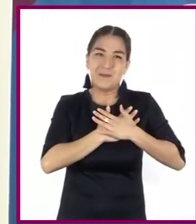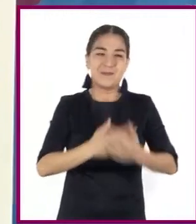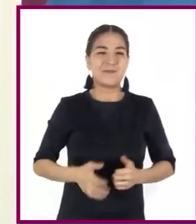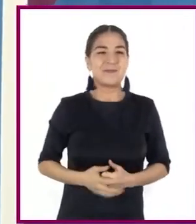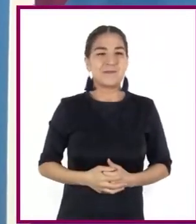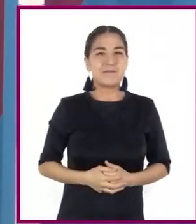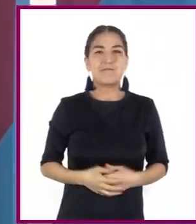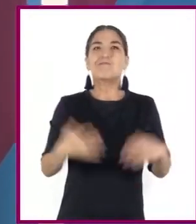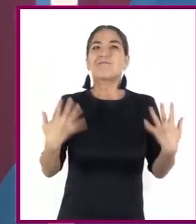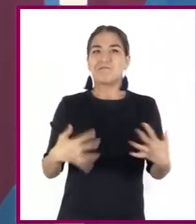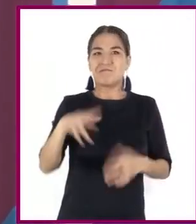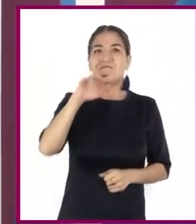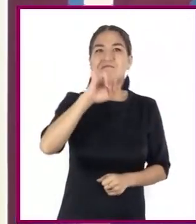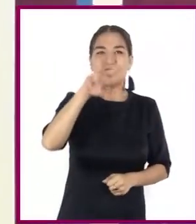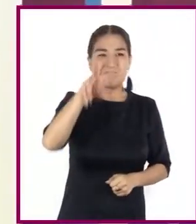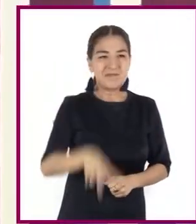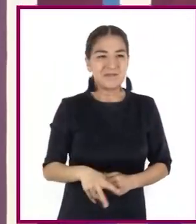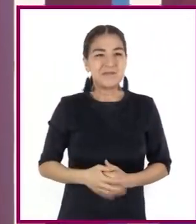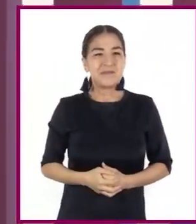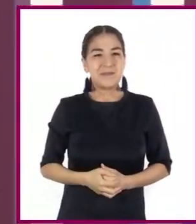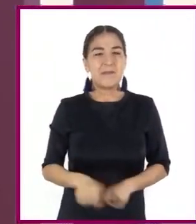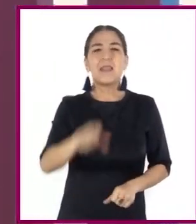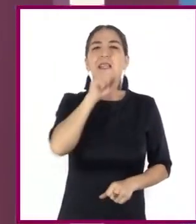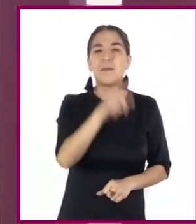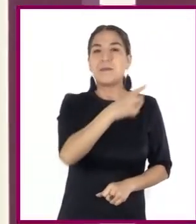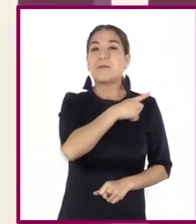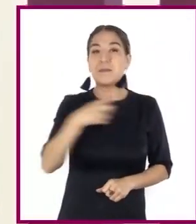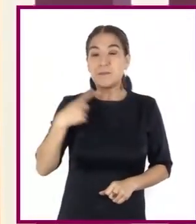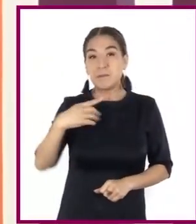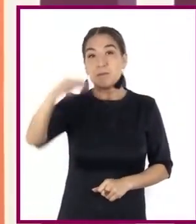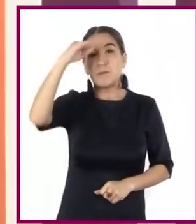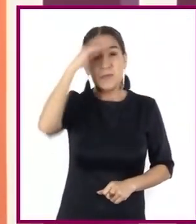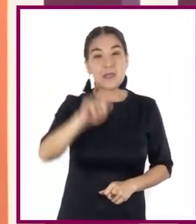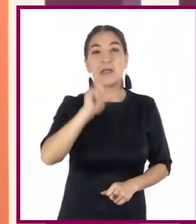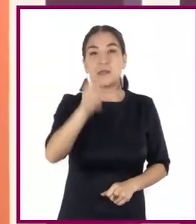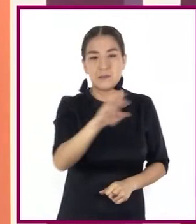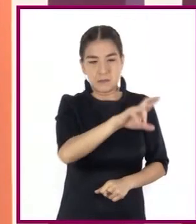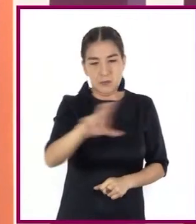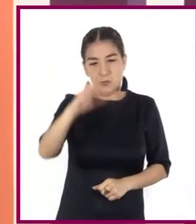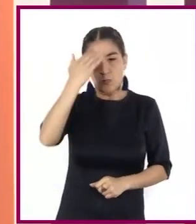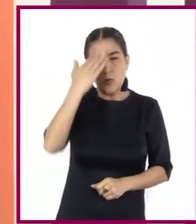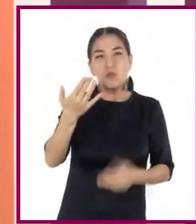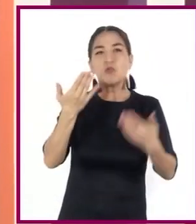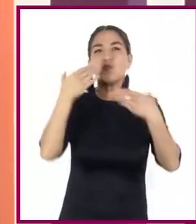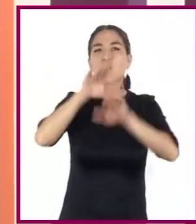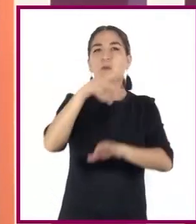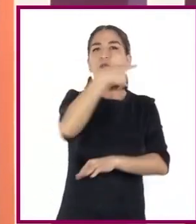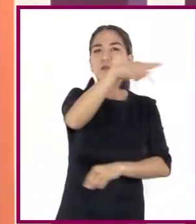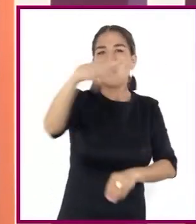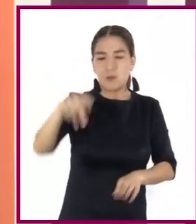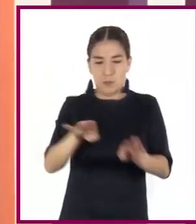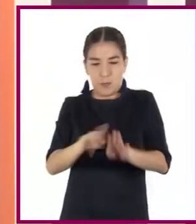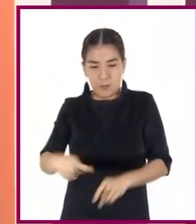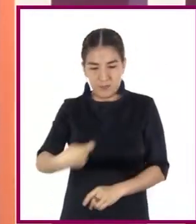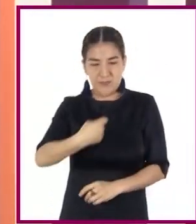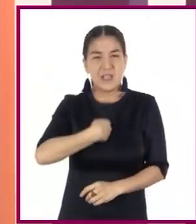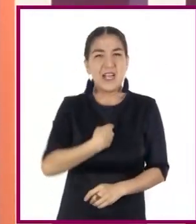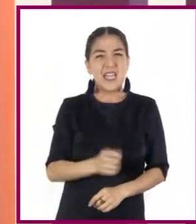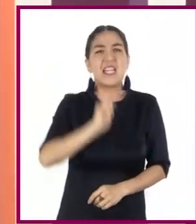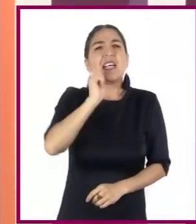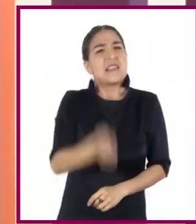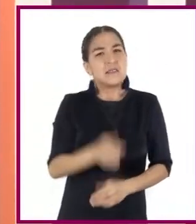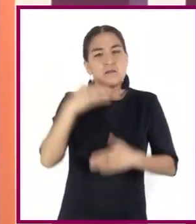Por supuesto. También deben tomar en cuenta que el reconocimiento de su identidad en el contexto en el que